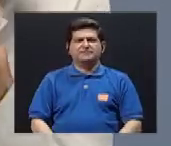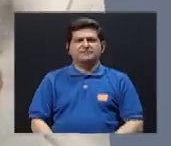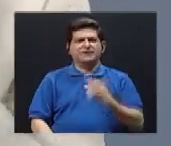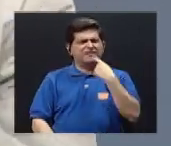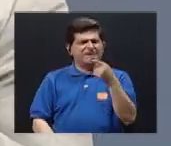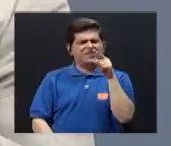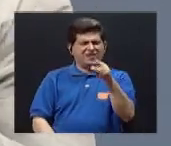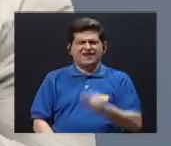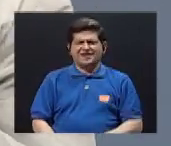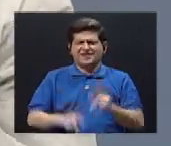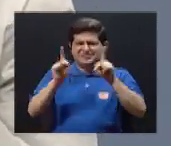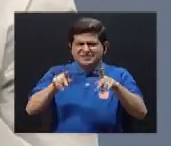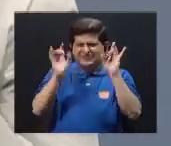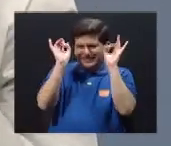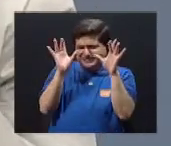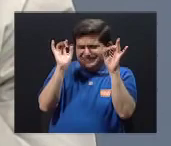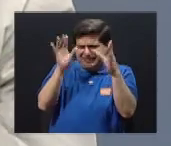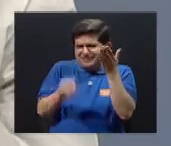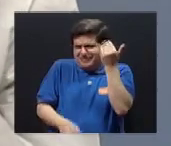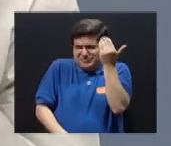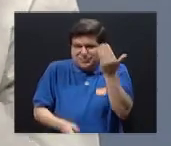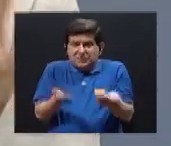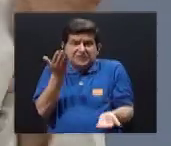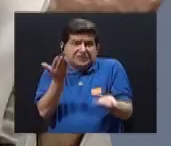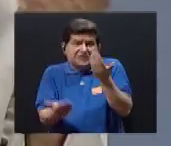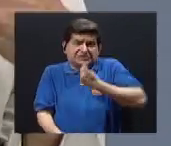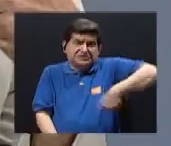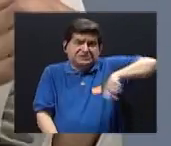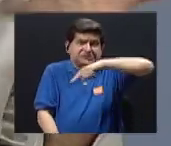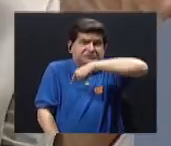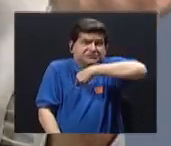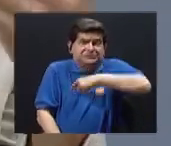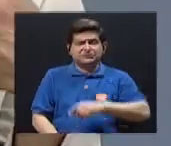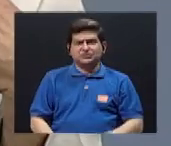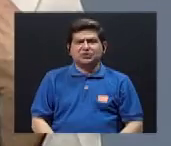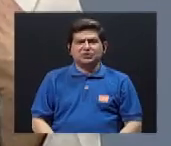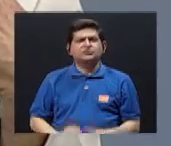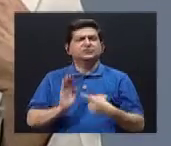qué digo que atrevidos? Bueno, quizás podríamos